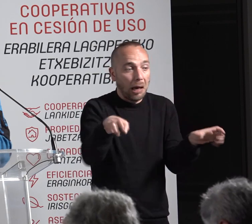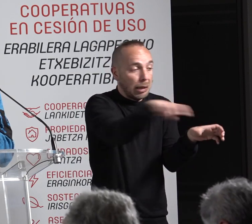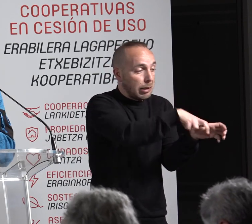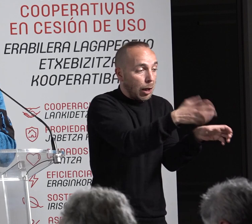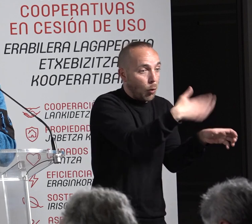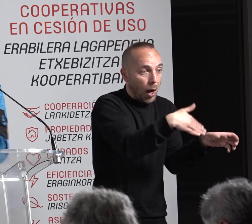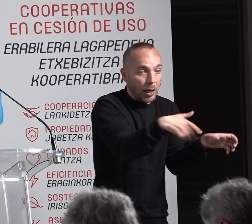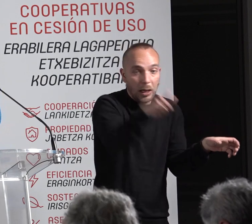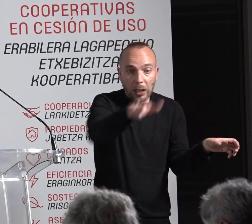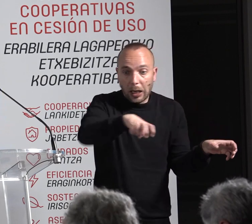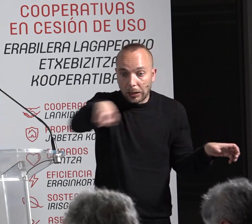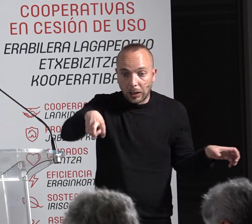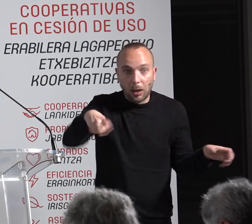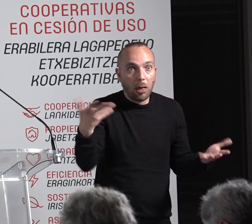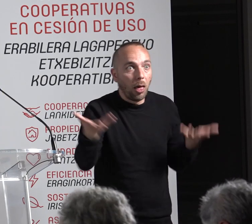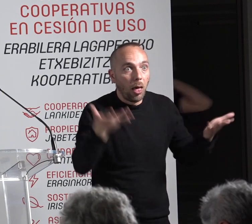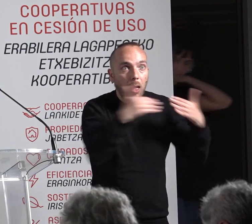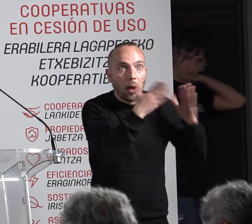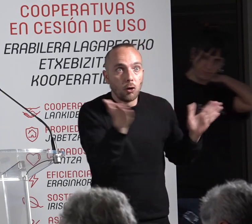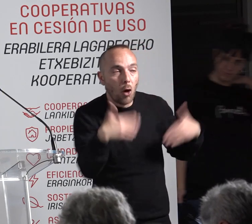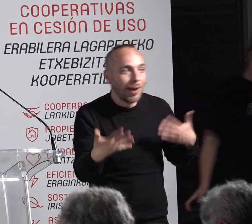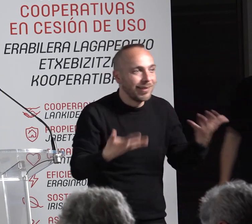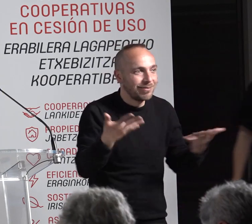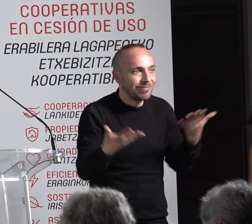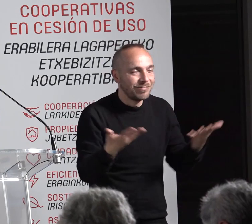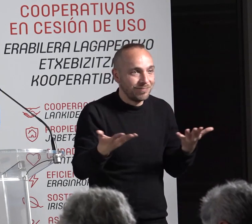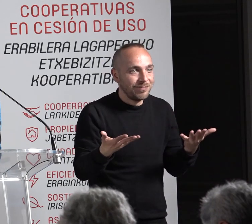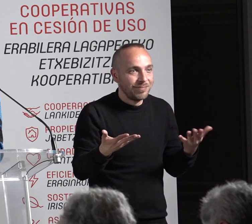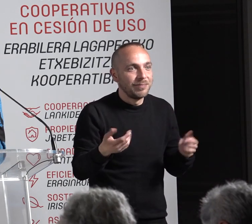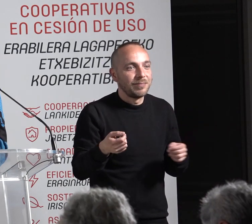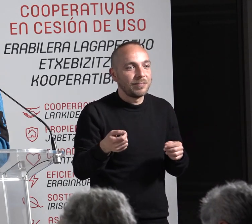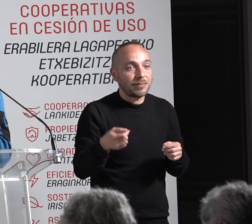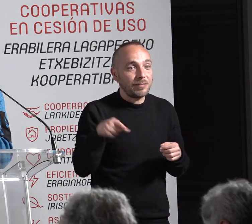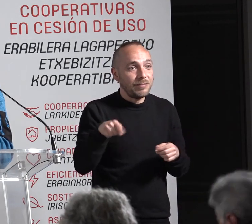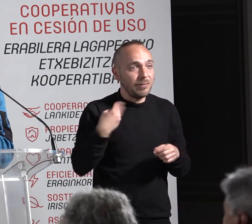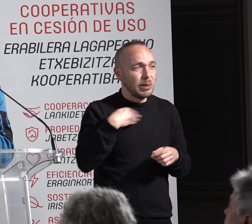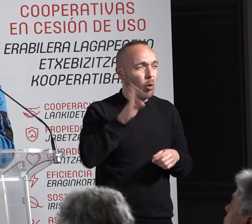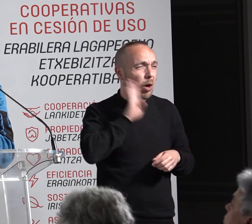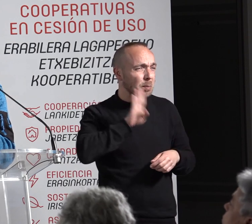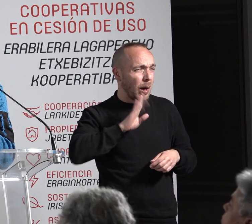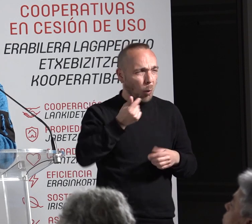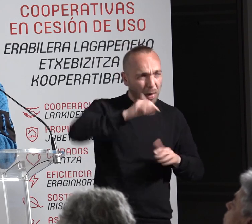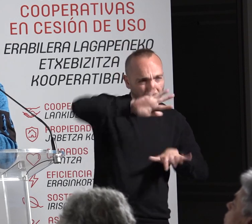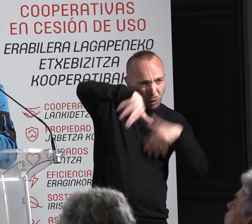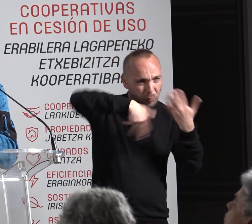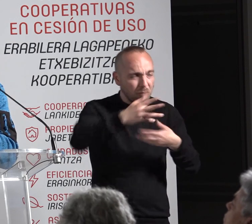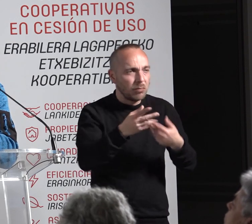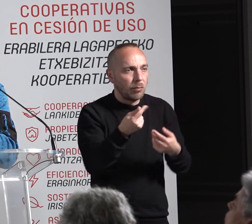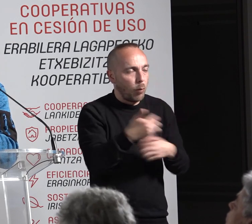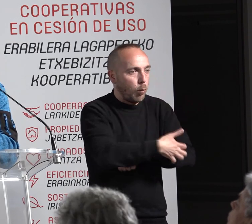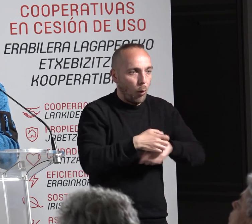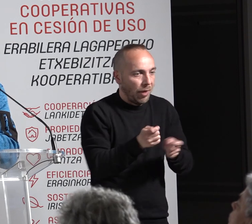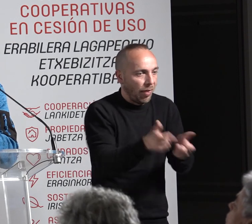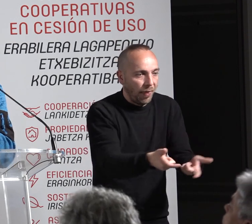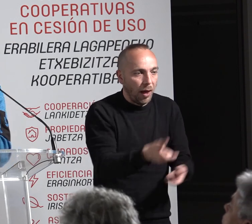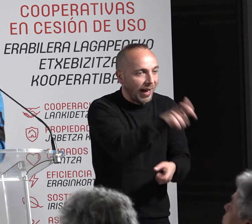desahuciada, mucha gente lo conocemos, que esa misma especulación está generando pobreza, gente que trabaja y que